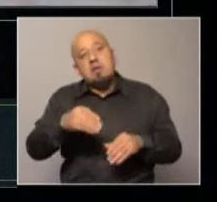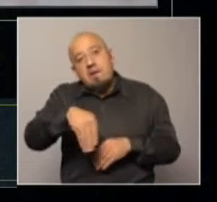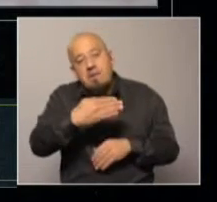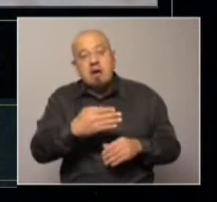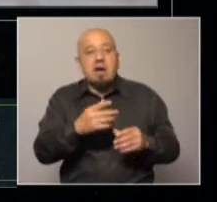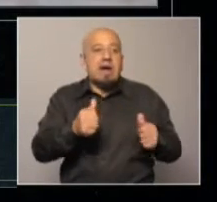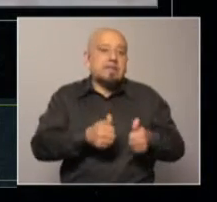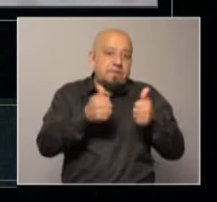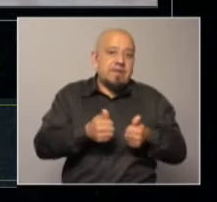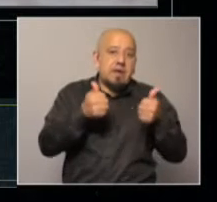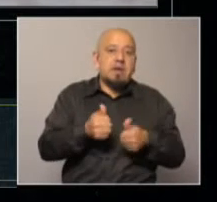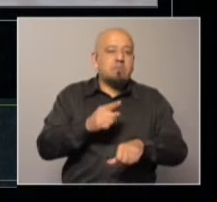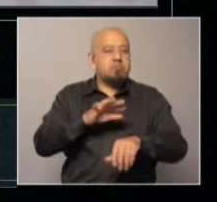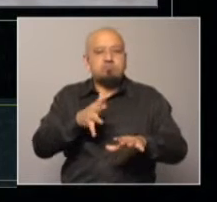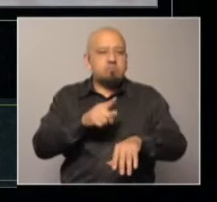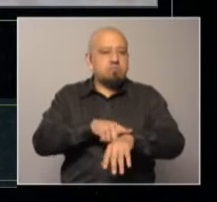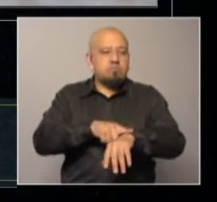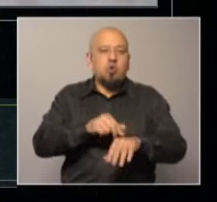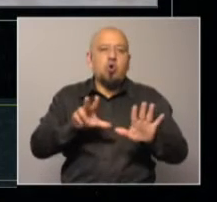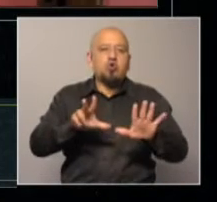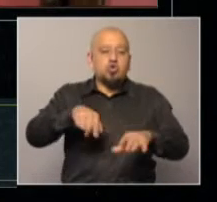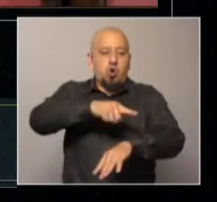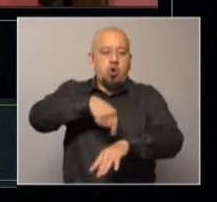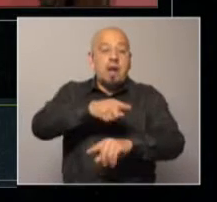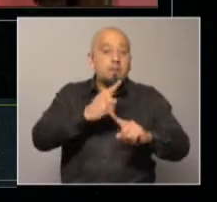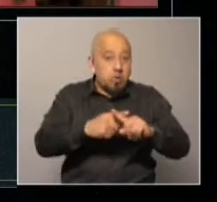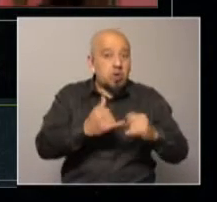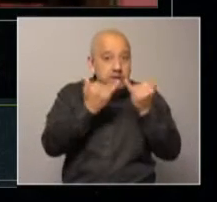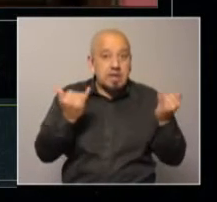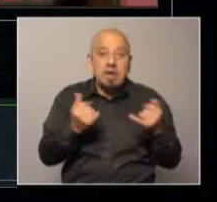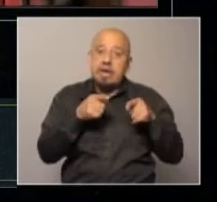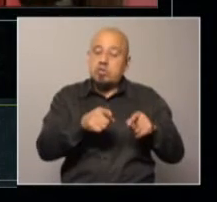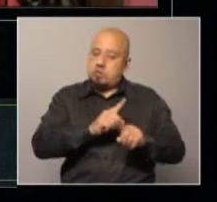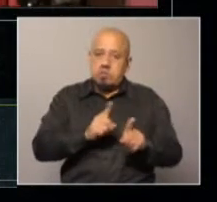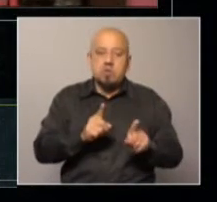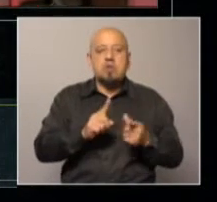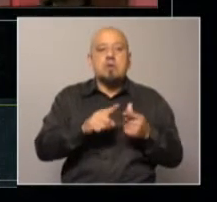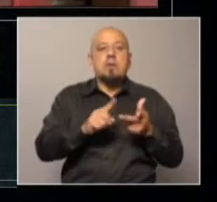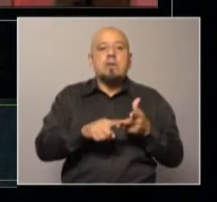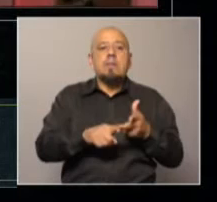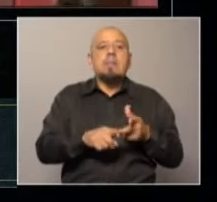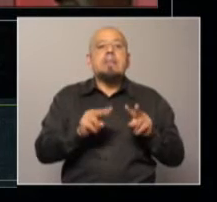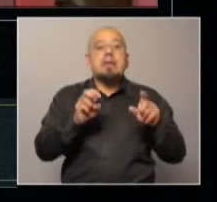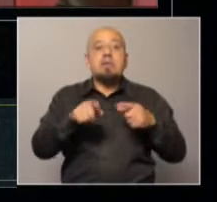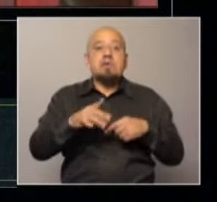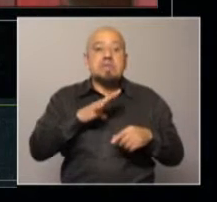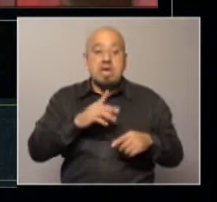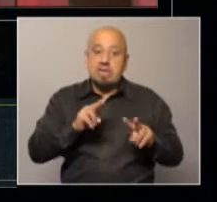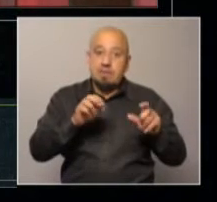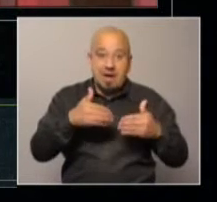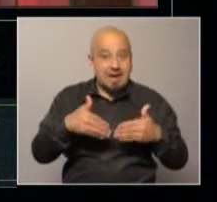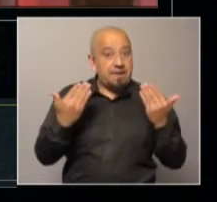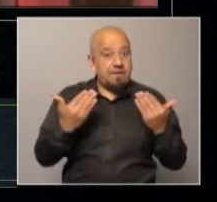reclusión por un máximo de 8 horas por día. Y lo que se hace es restringir ese régimen en el caso de nuevo de los delitos graves. Que